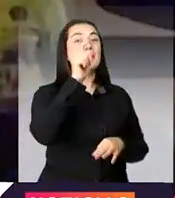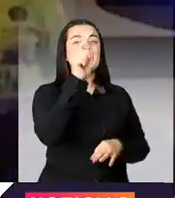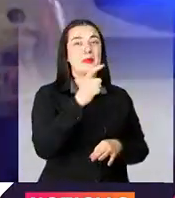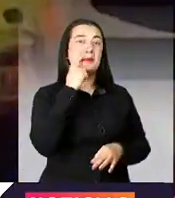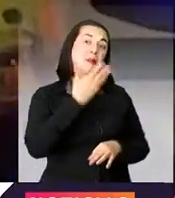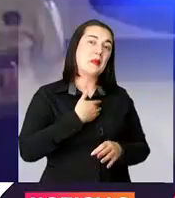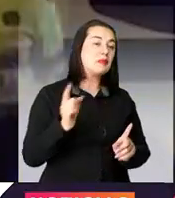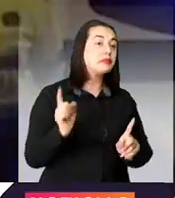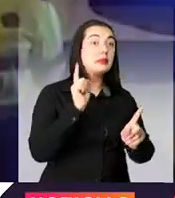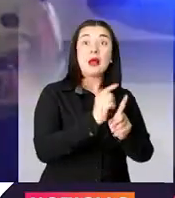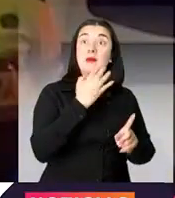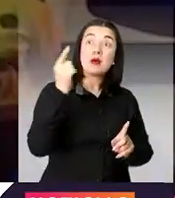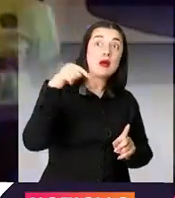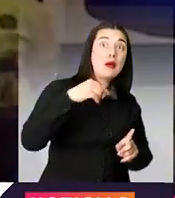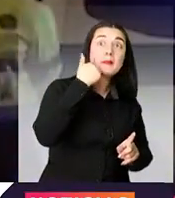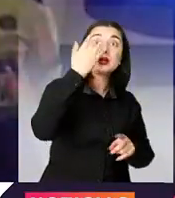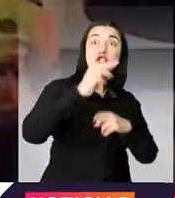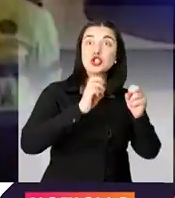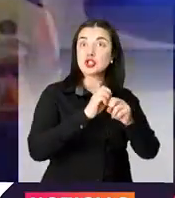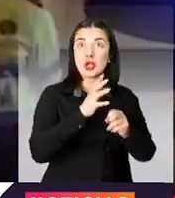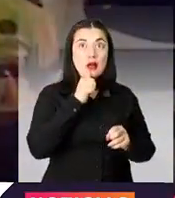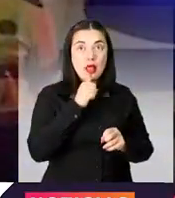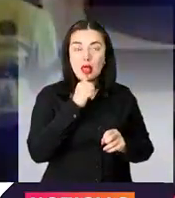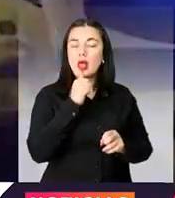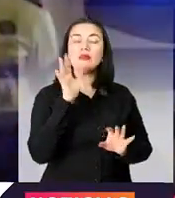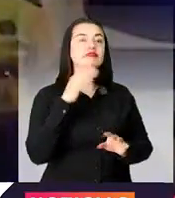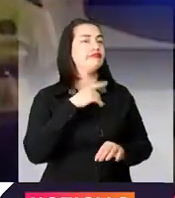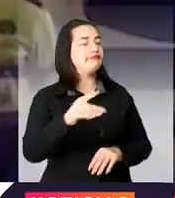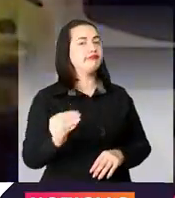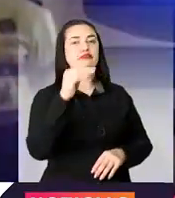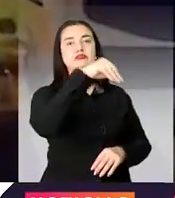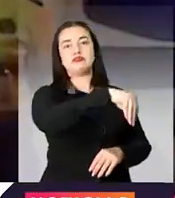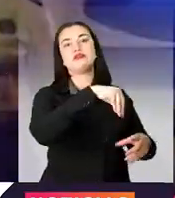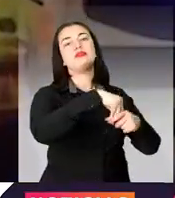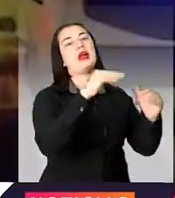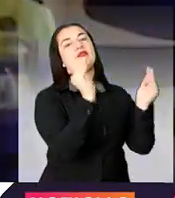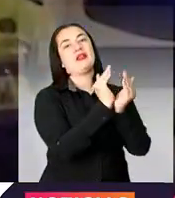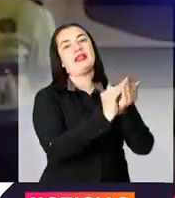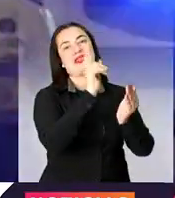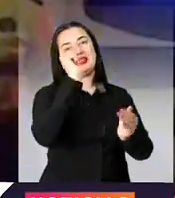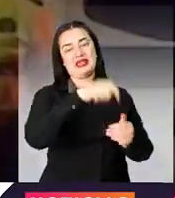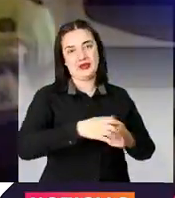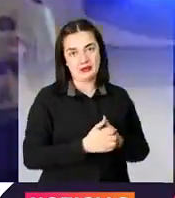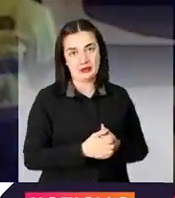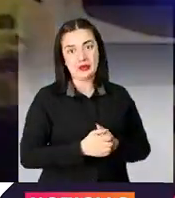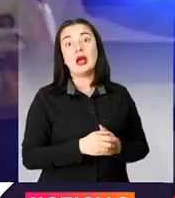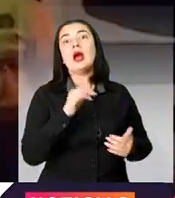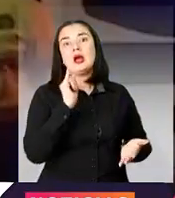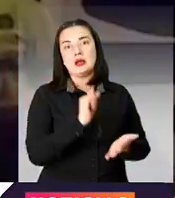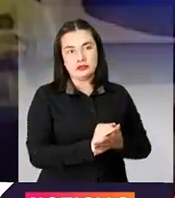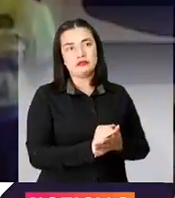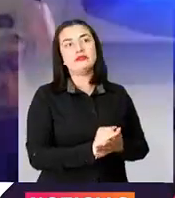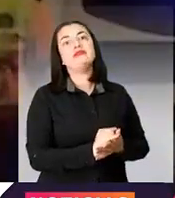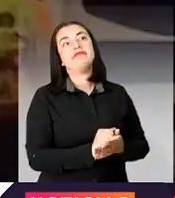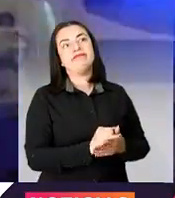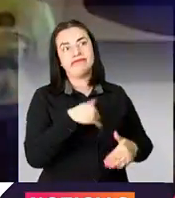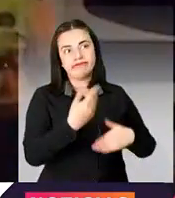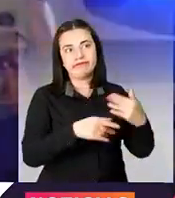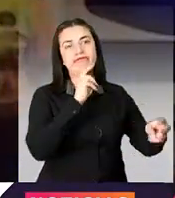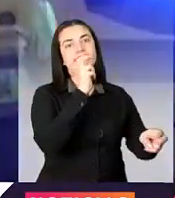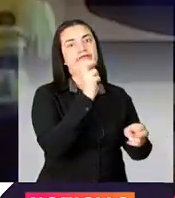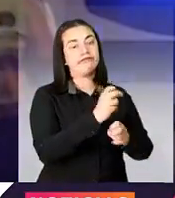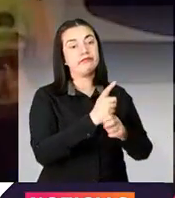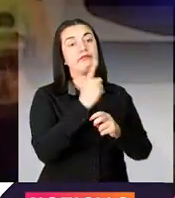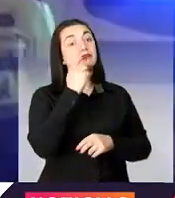ser así, los menores serán conducidos y entregados hacia Bienestar Familiar y pues allí va a ser un poco más complicado para los